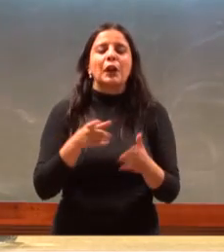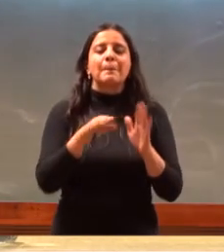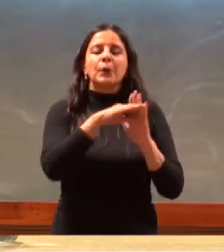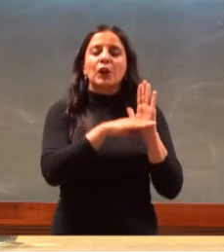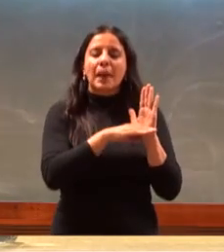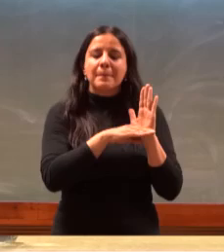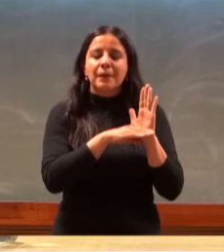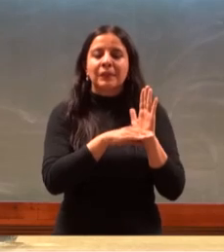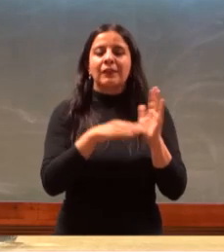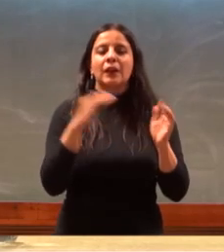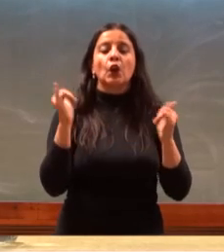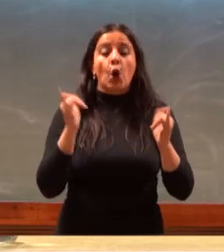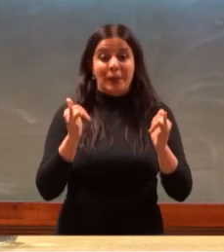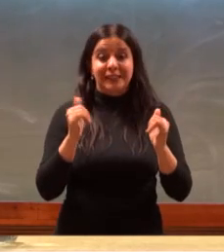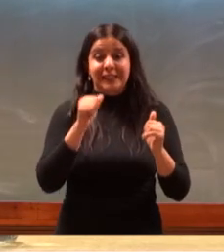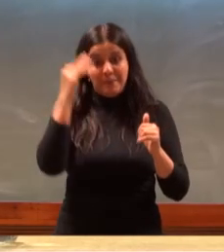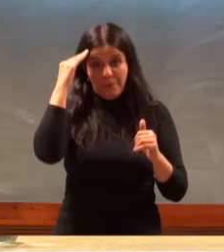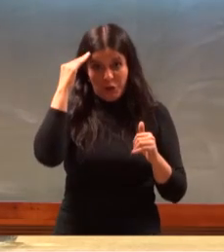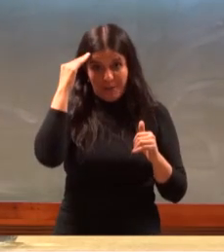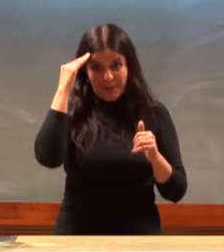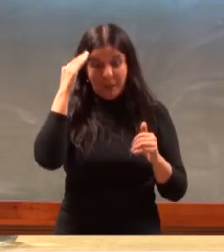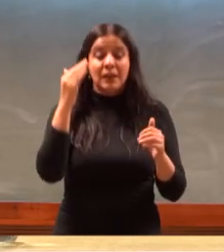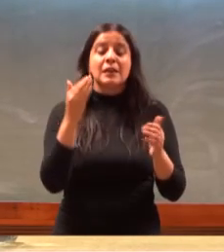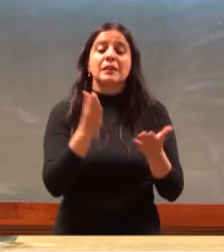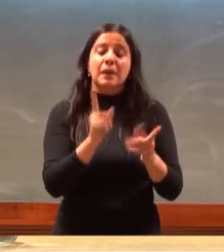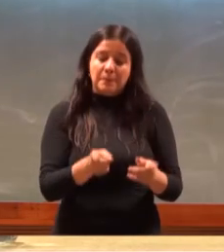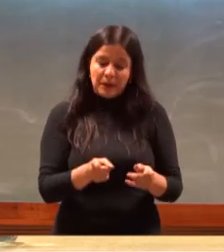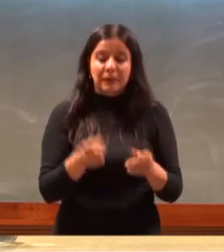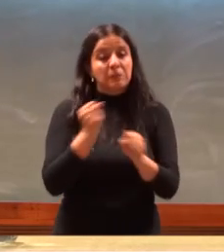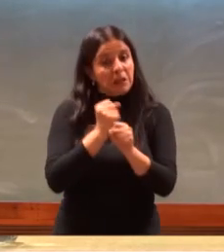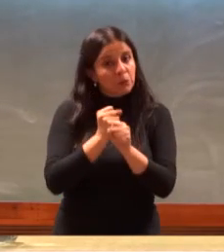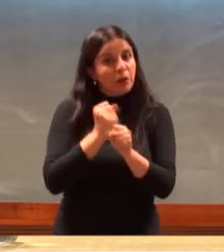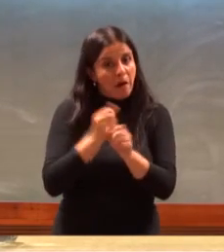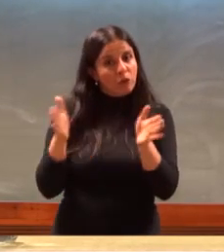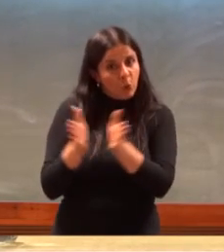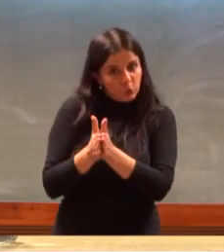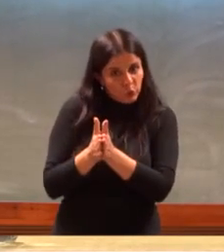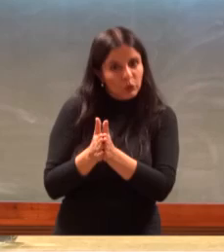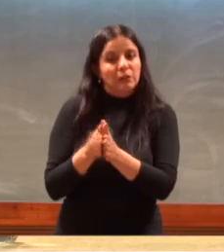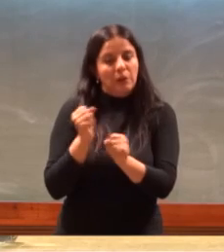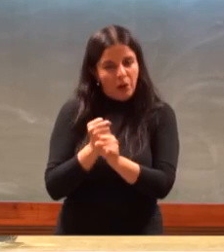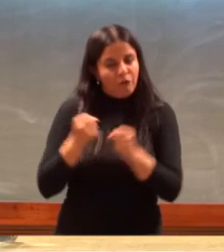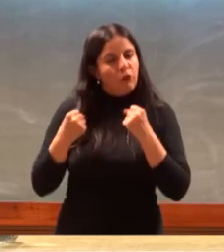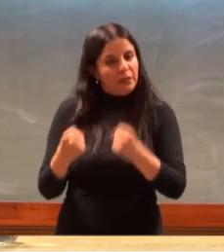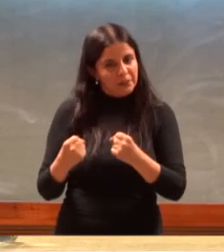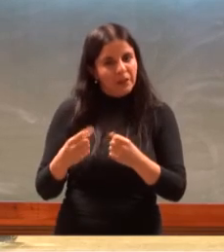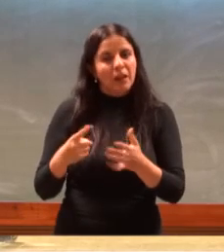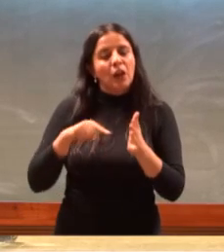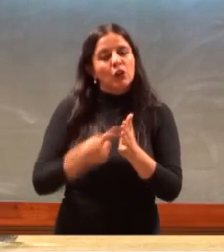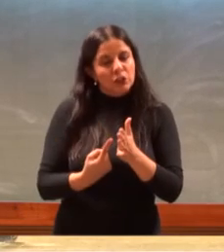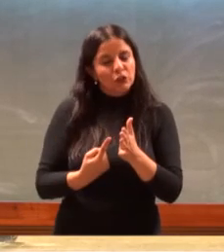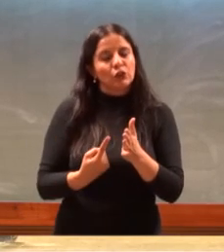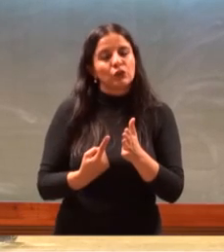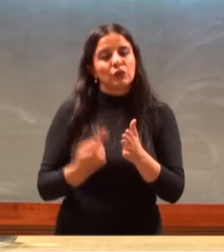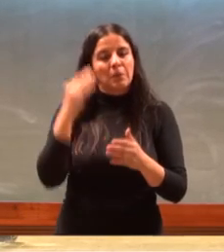jóvenes y memoria donde la secretaría de extensión en conjunto con ese programa trabajado fuertemente en los sitios de memoria